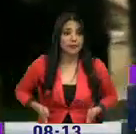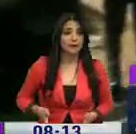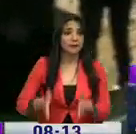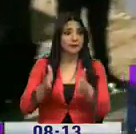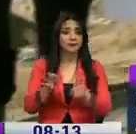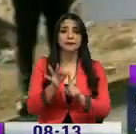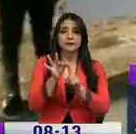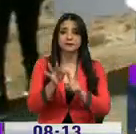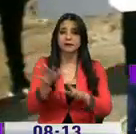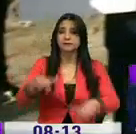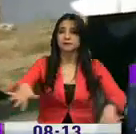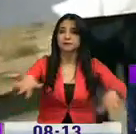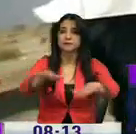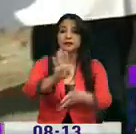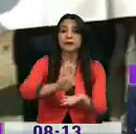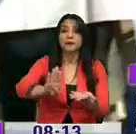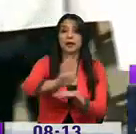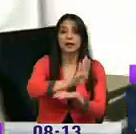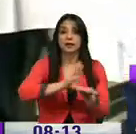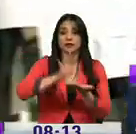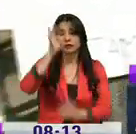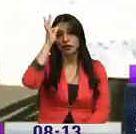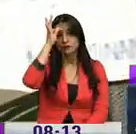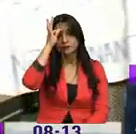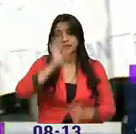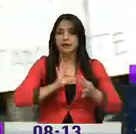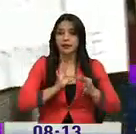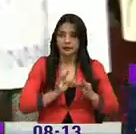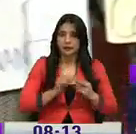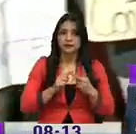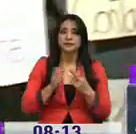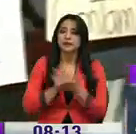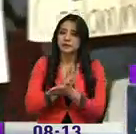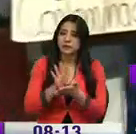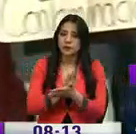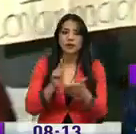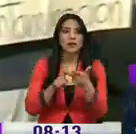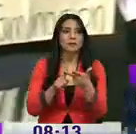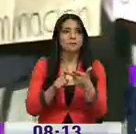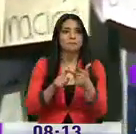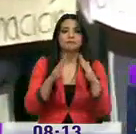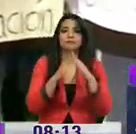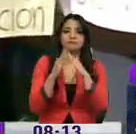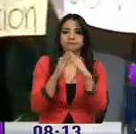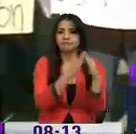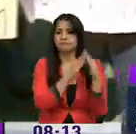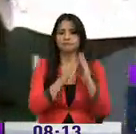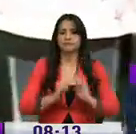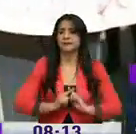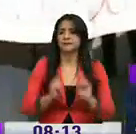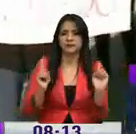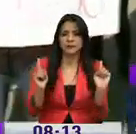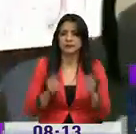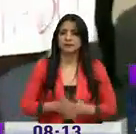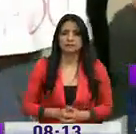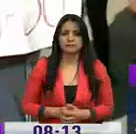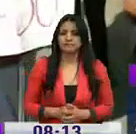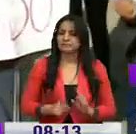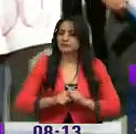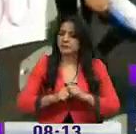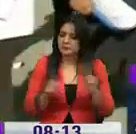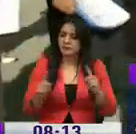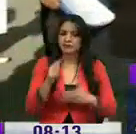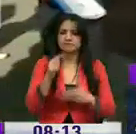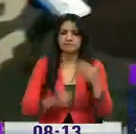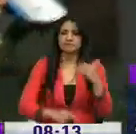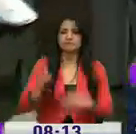que une los barrios y es el hospital de Calderón, las escuelas, los conjuntos habitacionales. Entonces, es un sinnúmero de